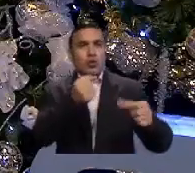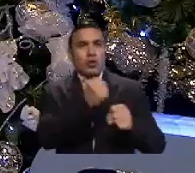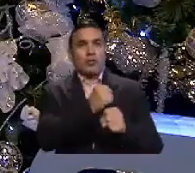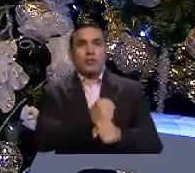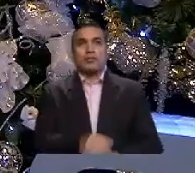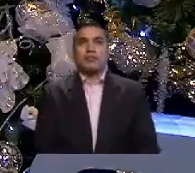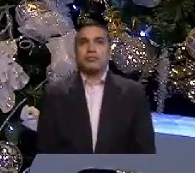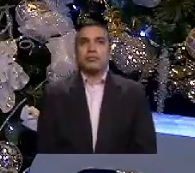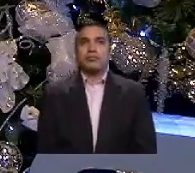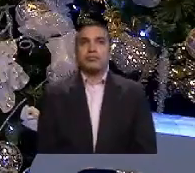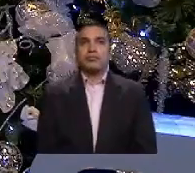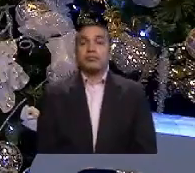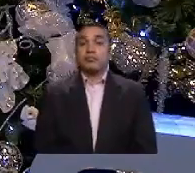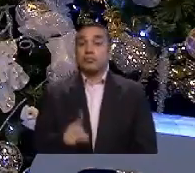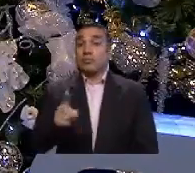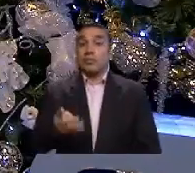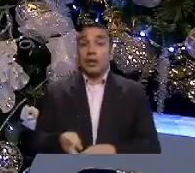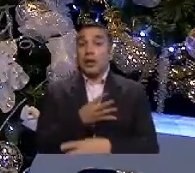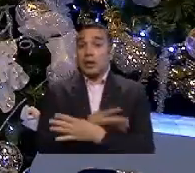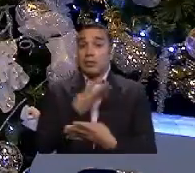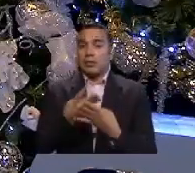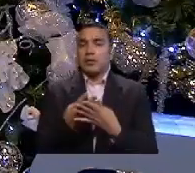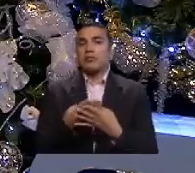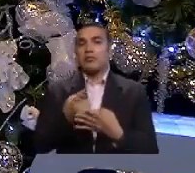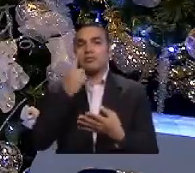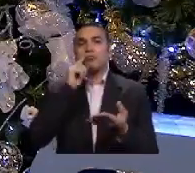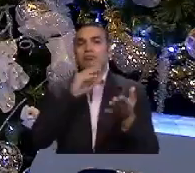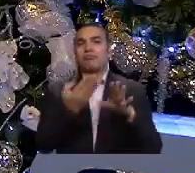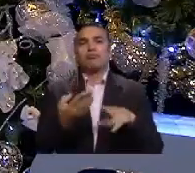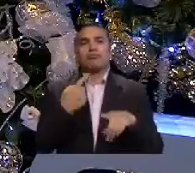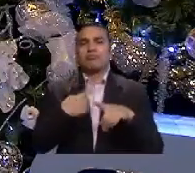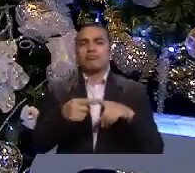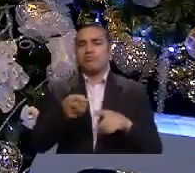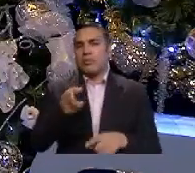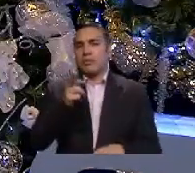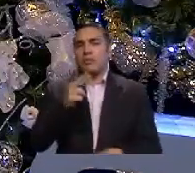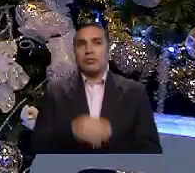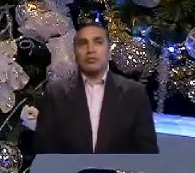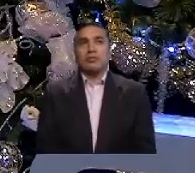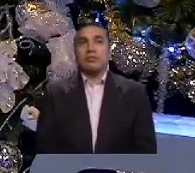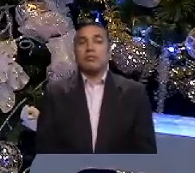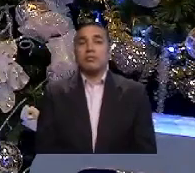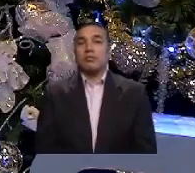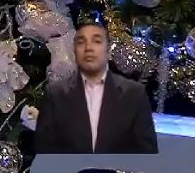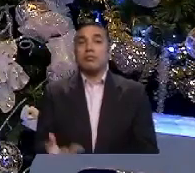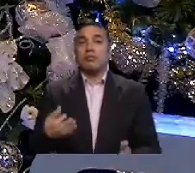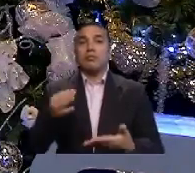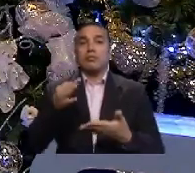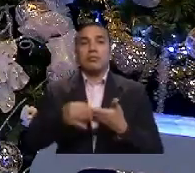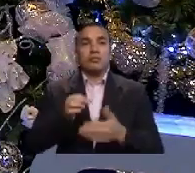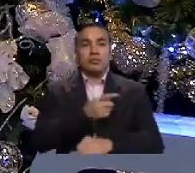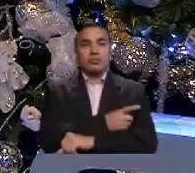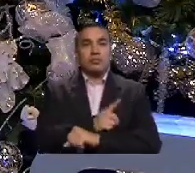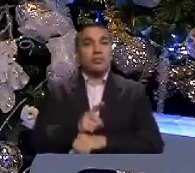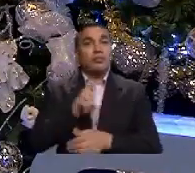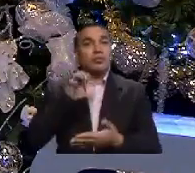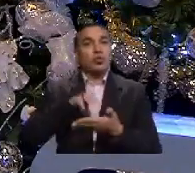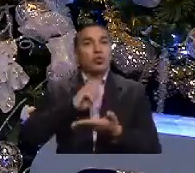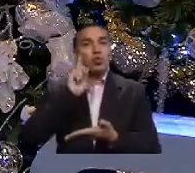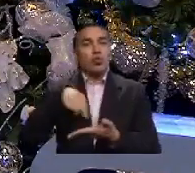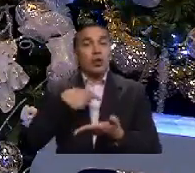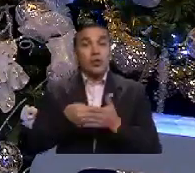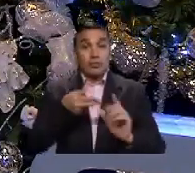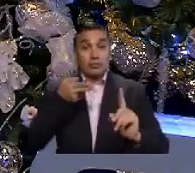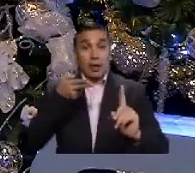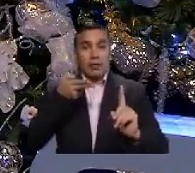antecedentes con antecedentes penales un tipo fue asesinado con varios disparos esto ocurrió en el cantón daule provincia del guayas los